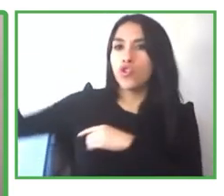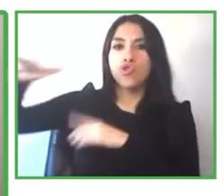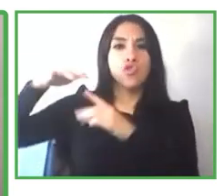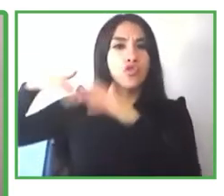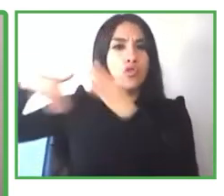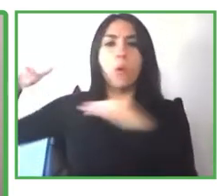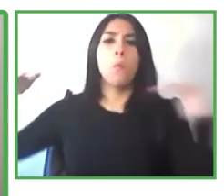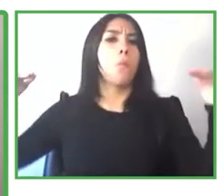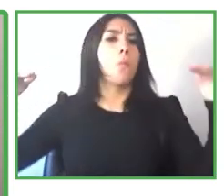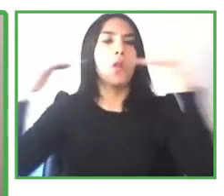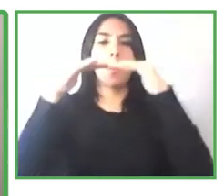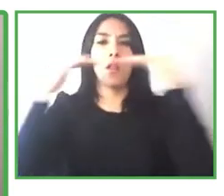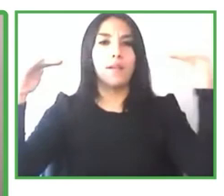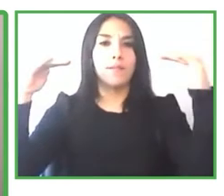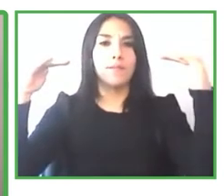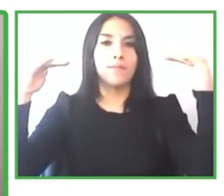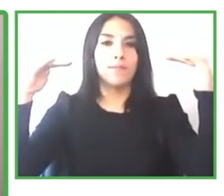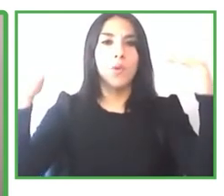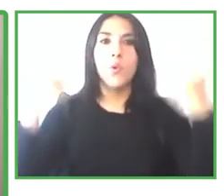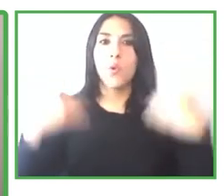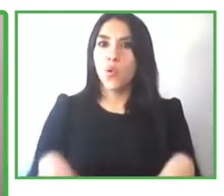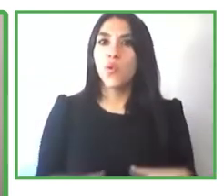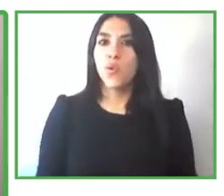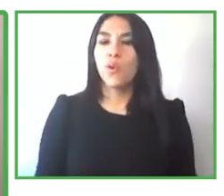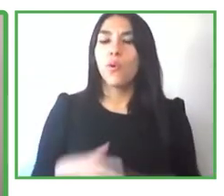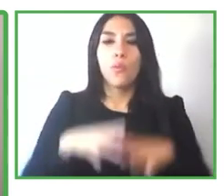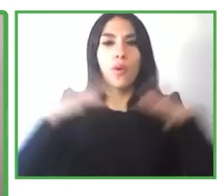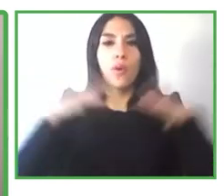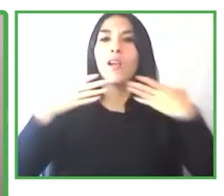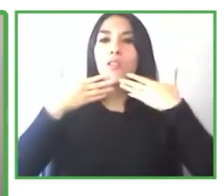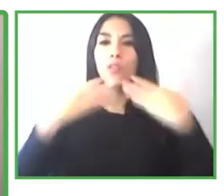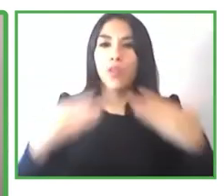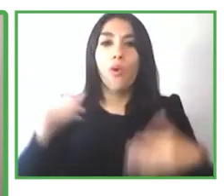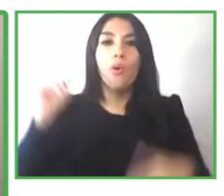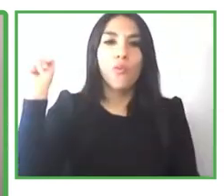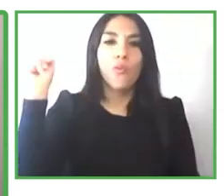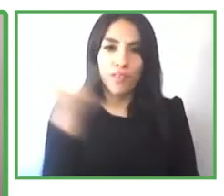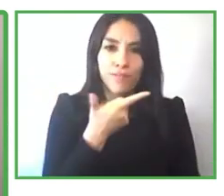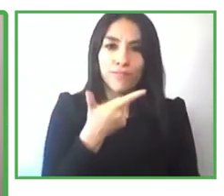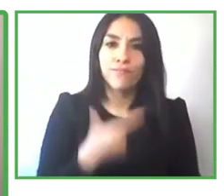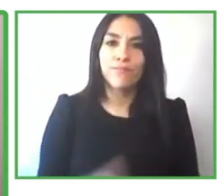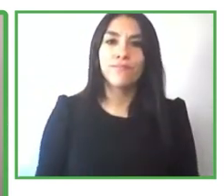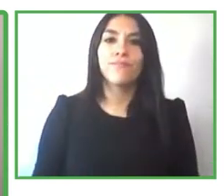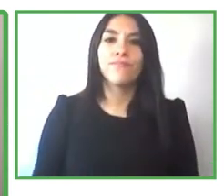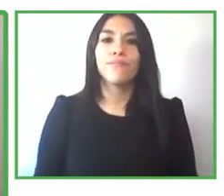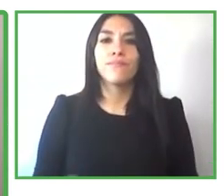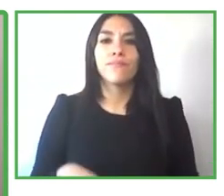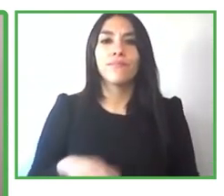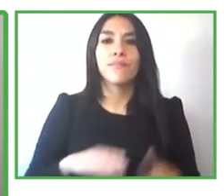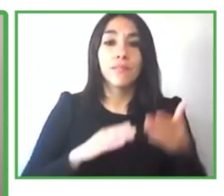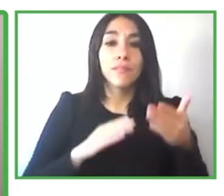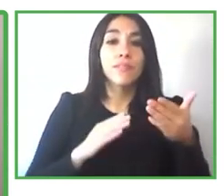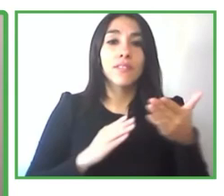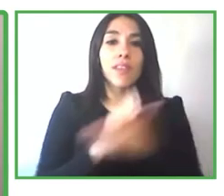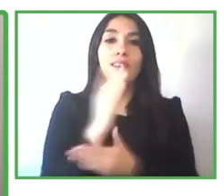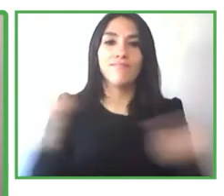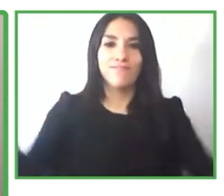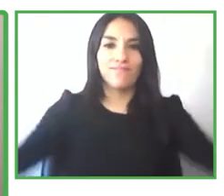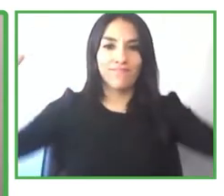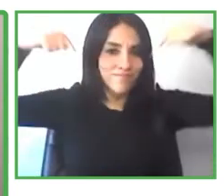Fantástico, muchas gracias, Stephen. Muchas gracias a todos por permitirnos estar aquí el día de hoy y contarles acerca de nuestro programa.